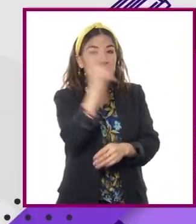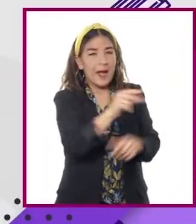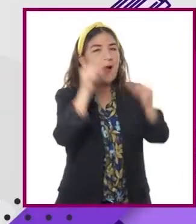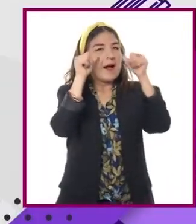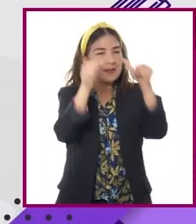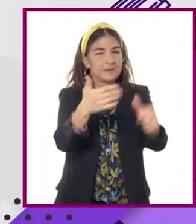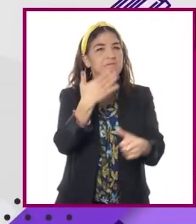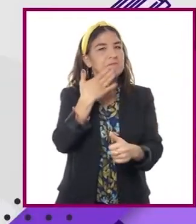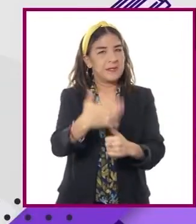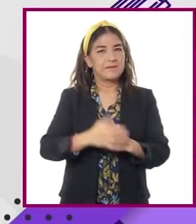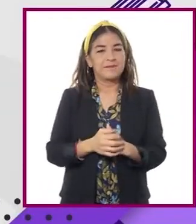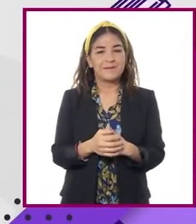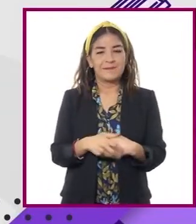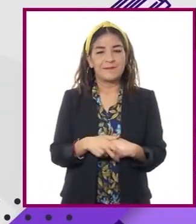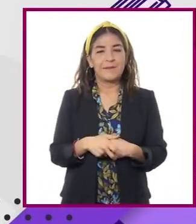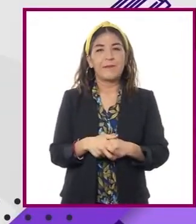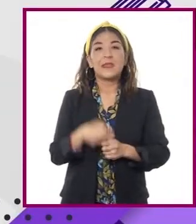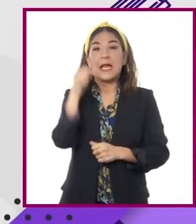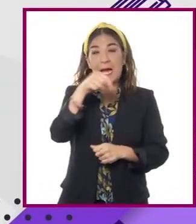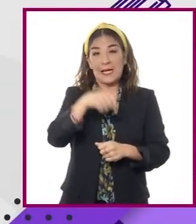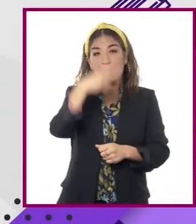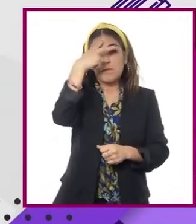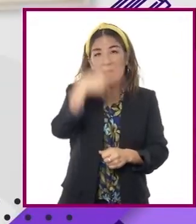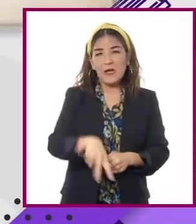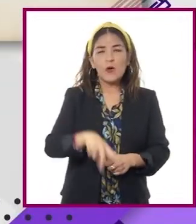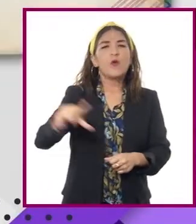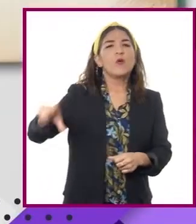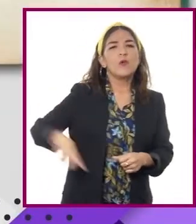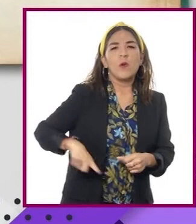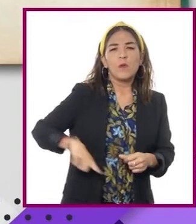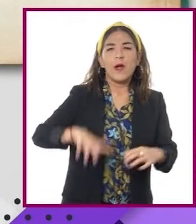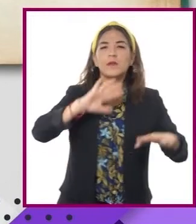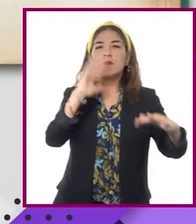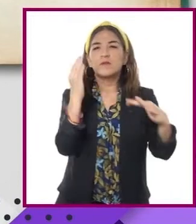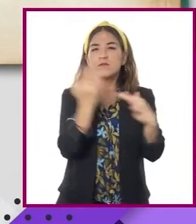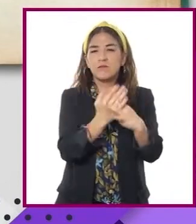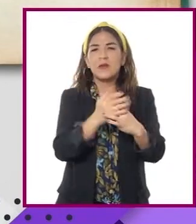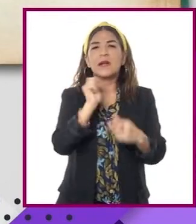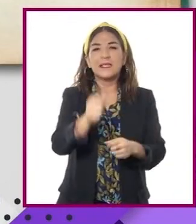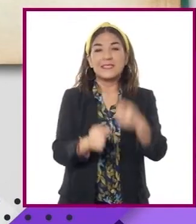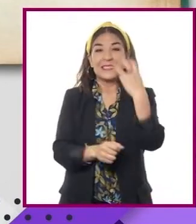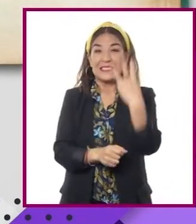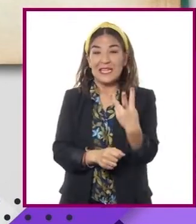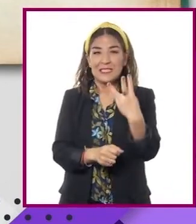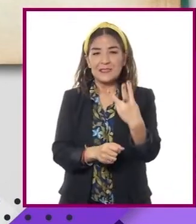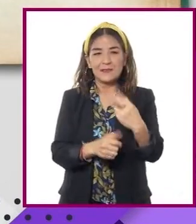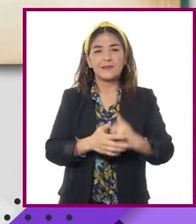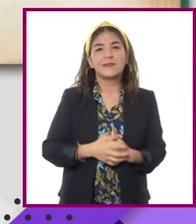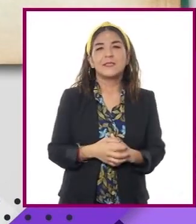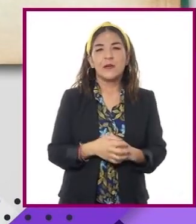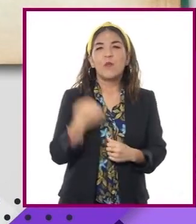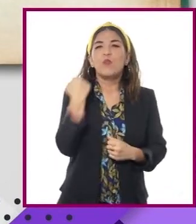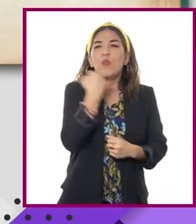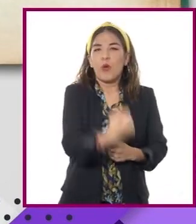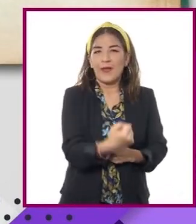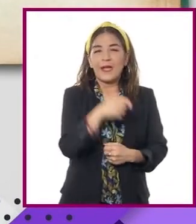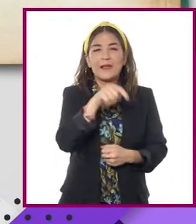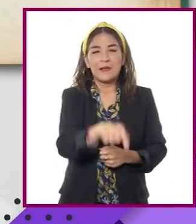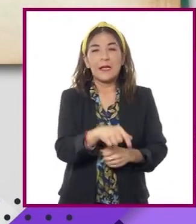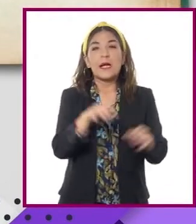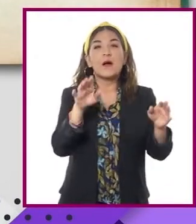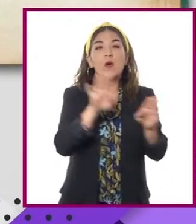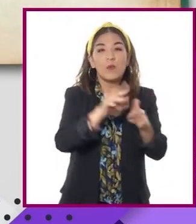atención. En México, el gobierno está dividido en 3 poderes de la Unión y cada uno tiene un